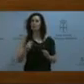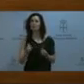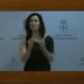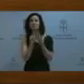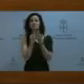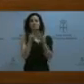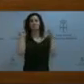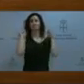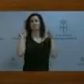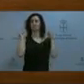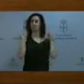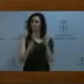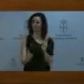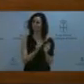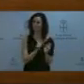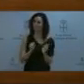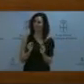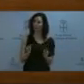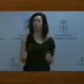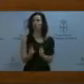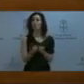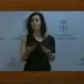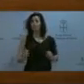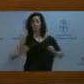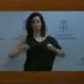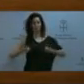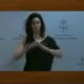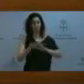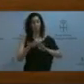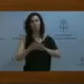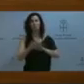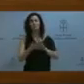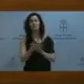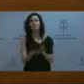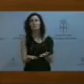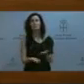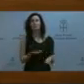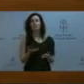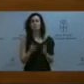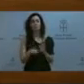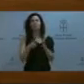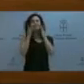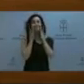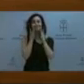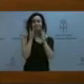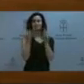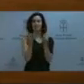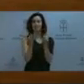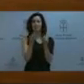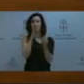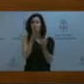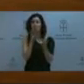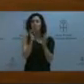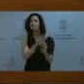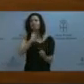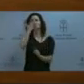vida independiente. Se trata de poner en marcha un abordaje, de poner en marcha abordajes de forma integral, donde el centro de todos sea